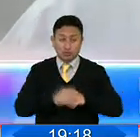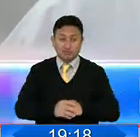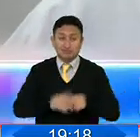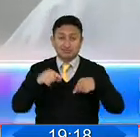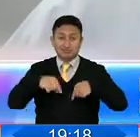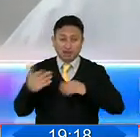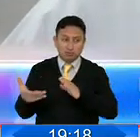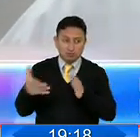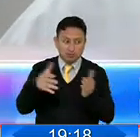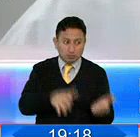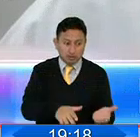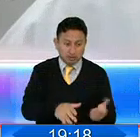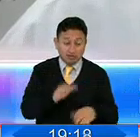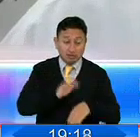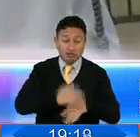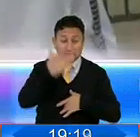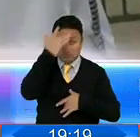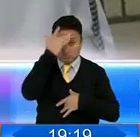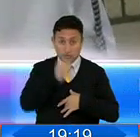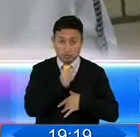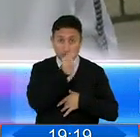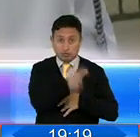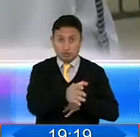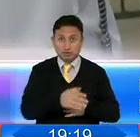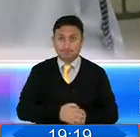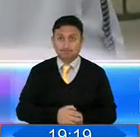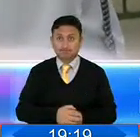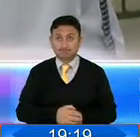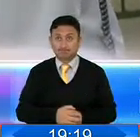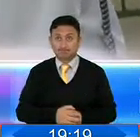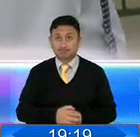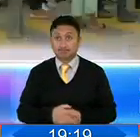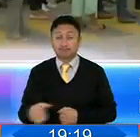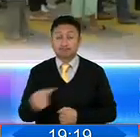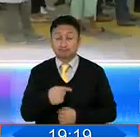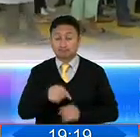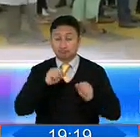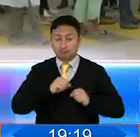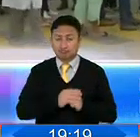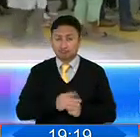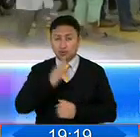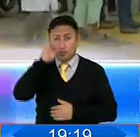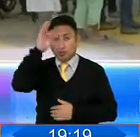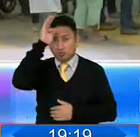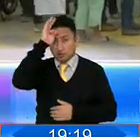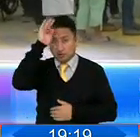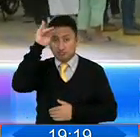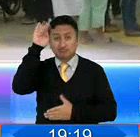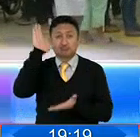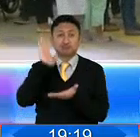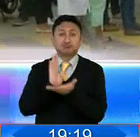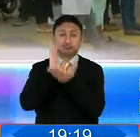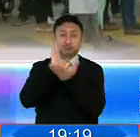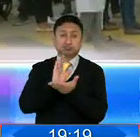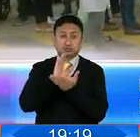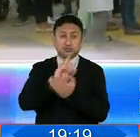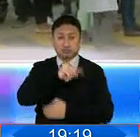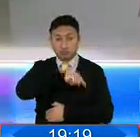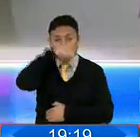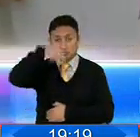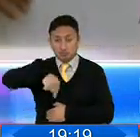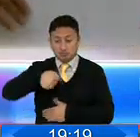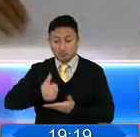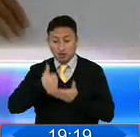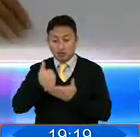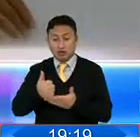que fallecen por esta pandemia. Ellos han estado en primera línea en los hospitales del Instituto Ecuatoriano de Seguridad Social